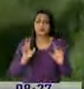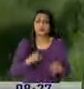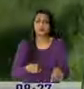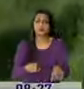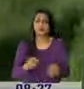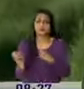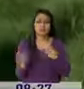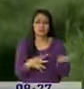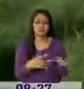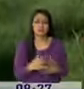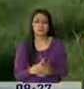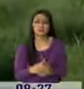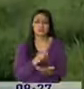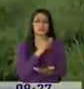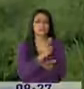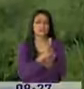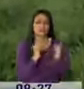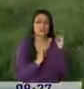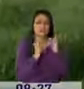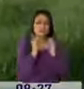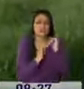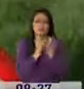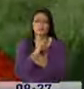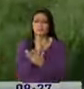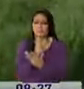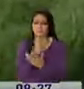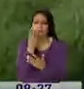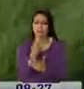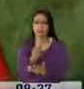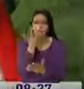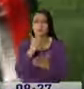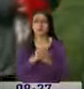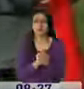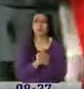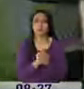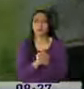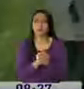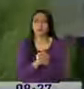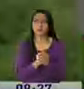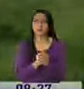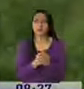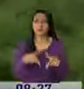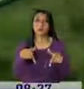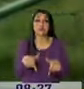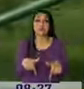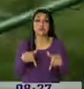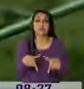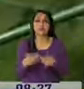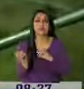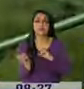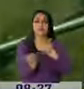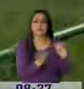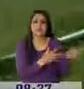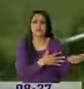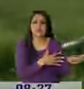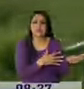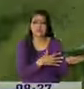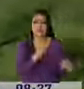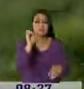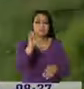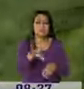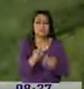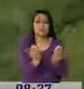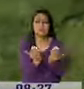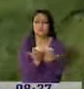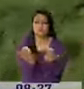realmente descuidado. Así es, señorita. Aquí esto pasa descuidado. Aquí vienen a botar